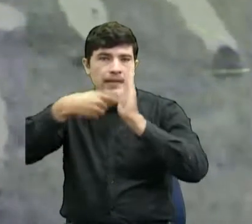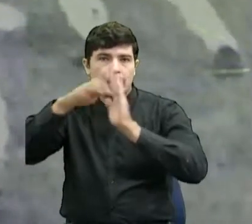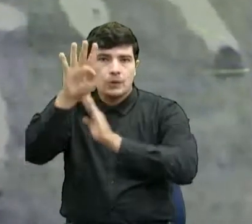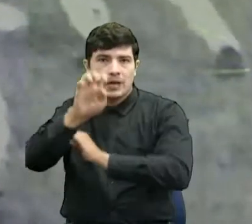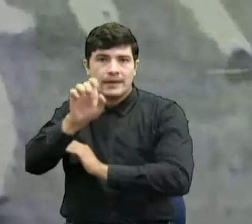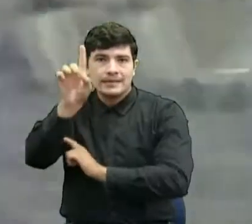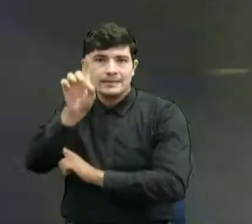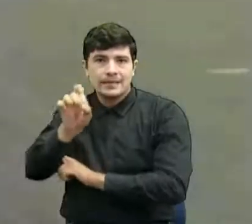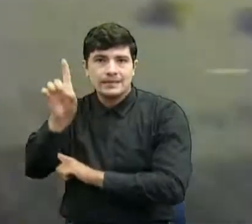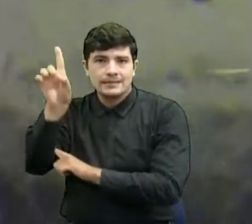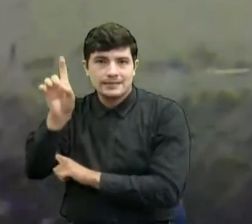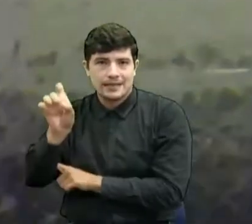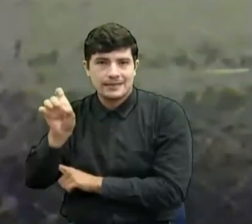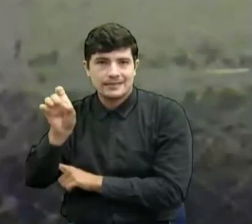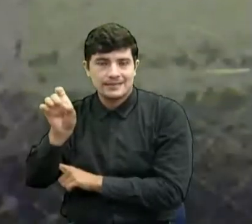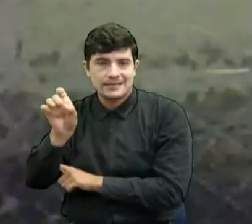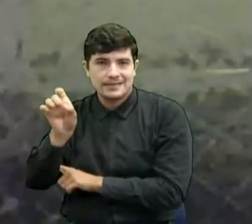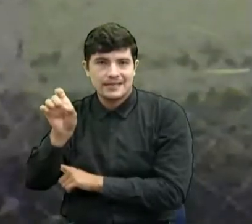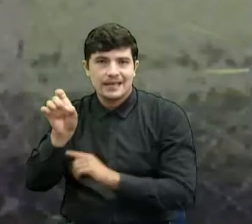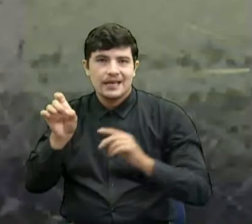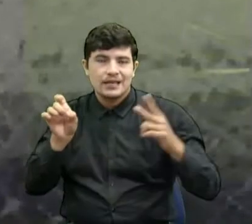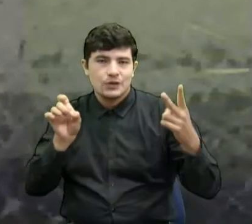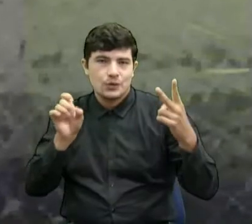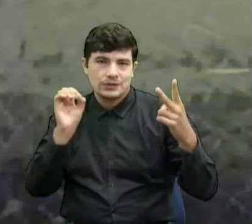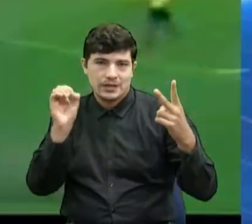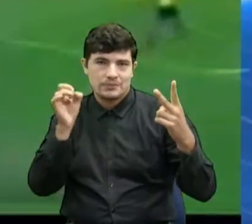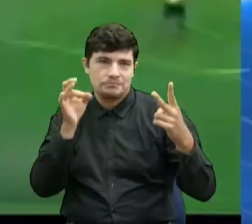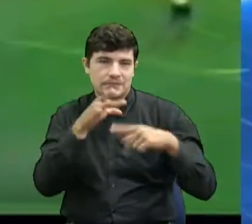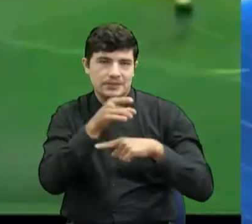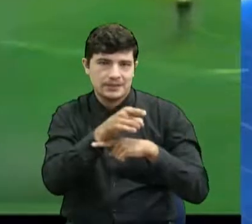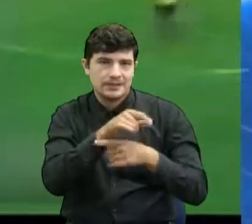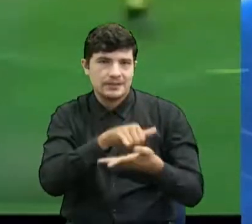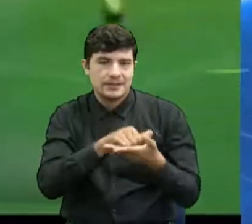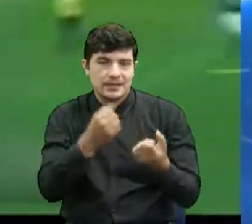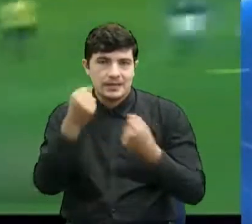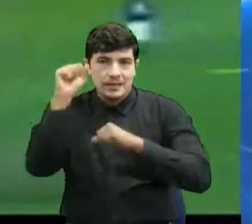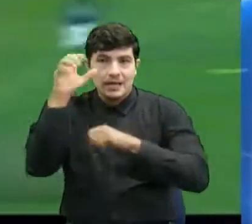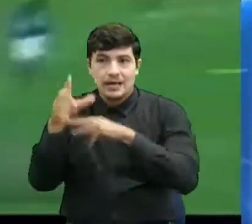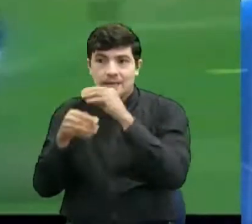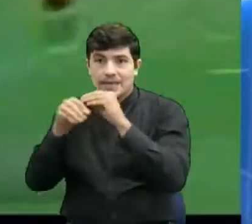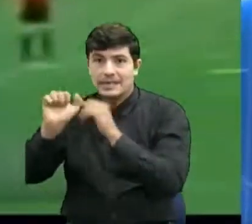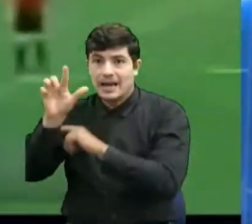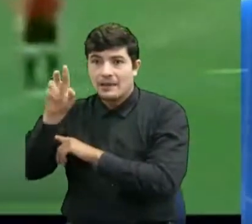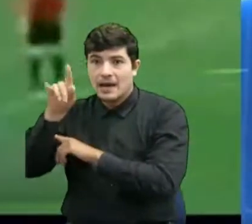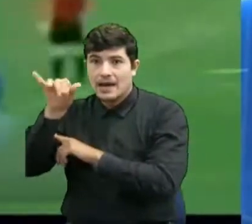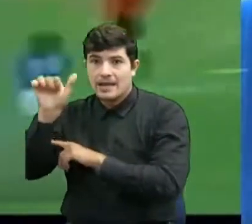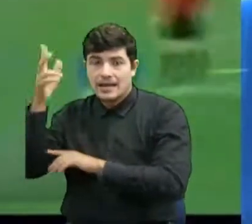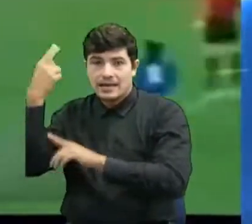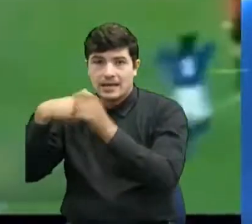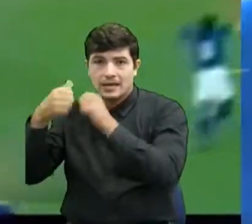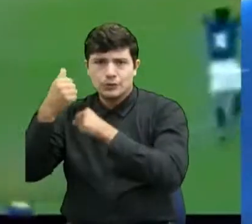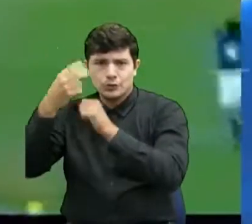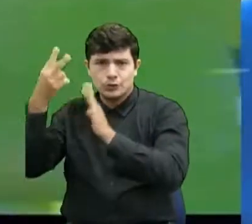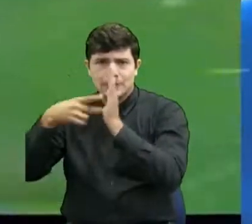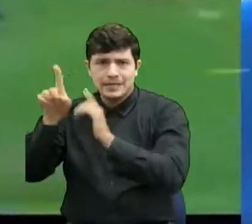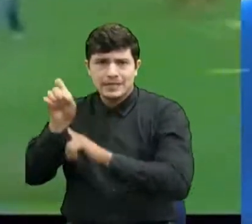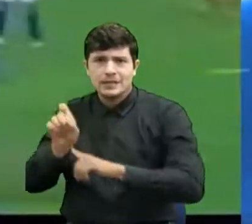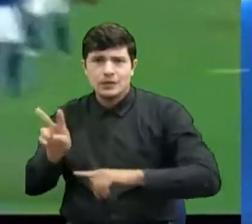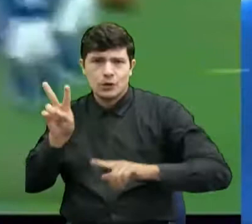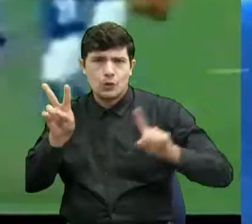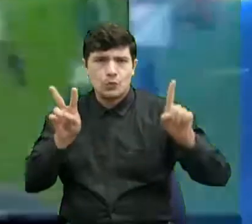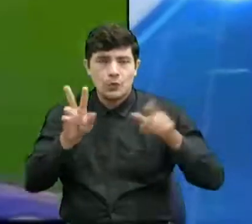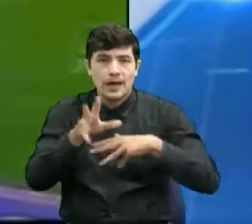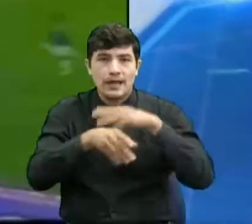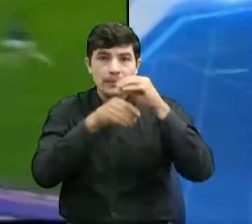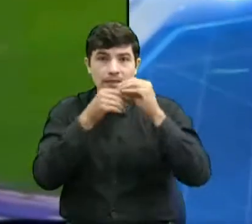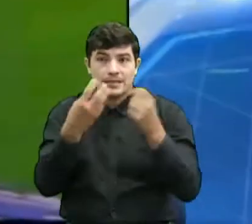1966, donde venció 2-0 a los cafeteros. El segundo en la eliminatoria de Alemania 2006, se impusieron 2-1. Y la